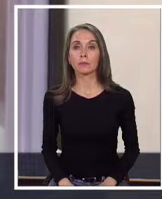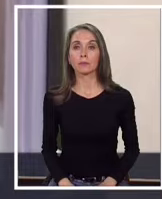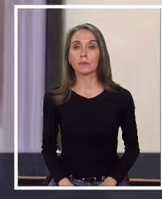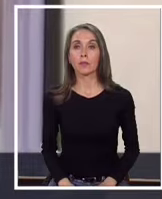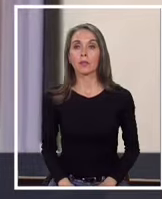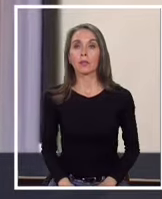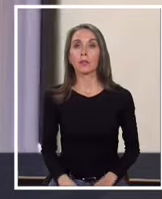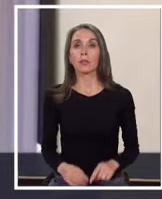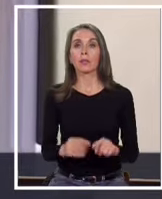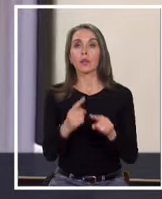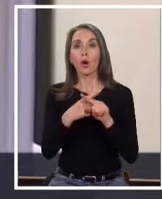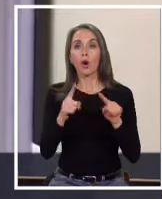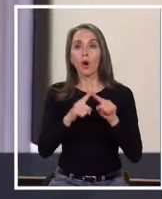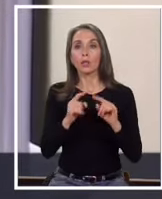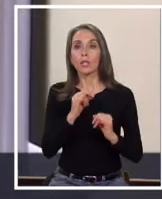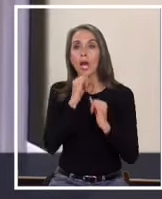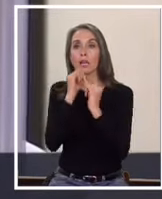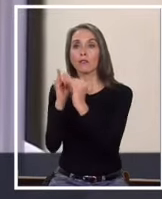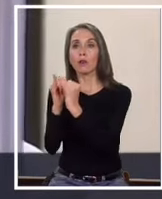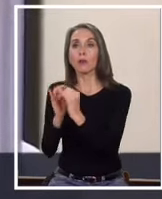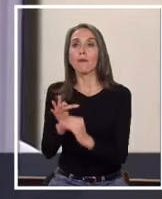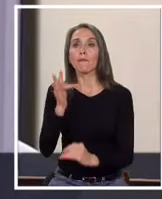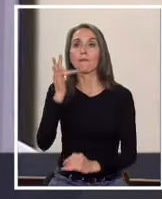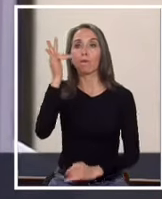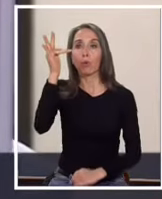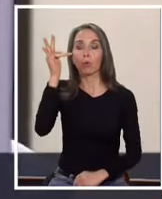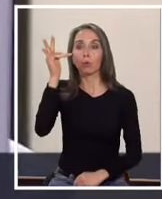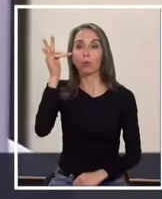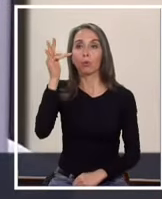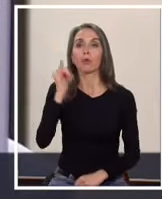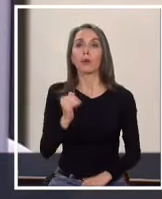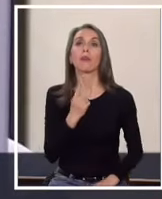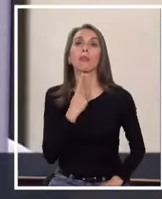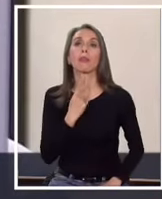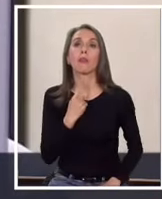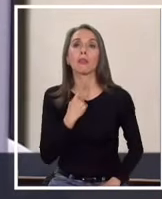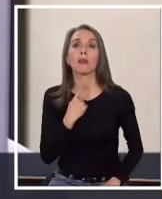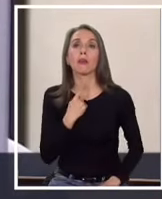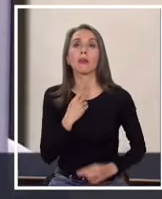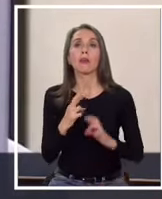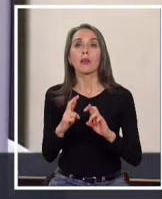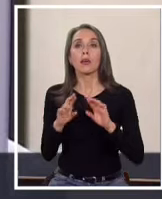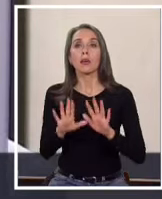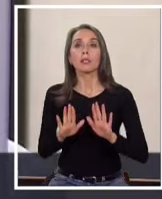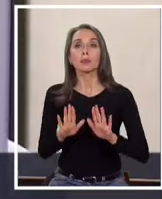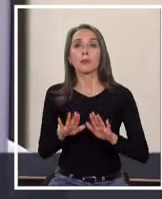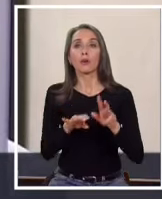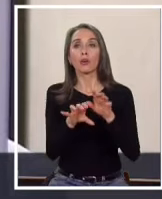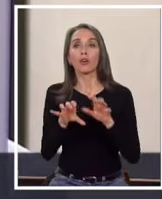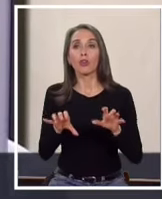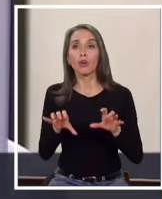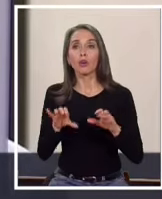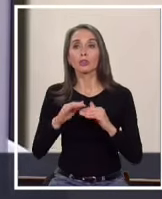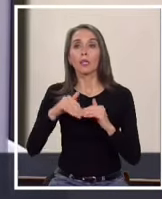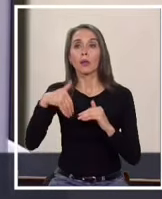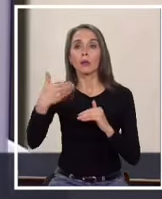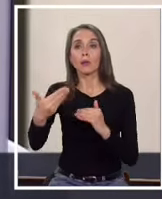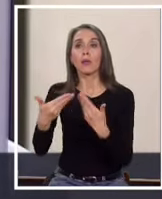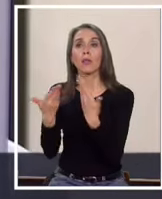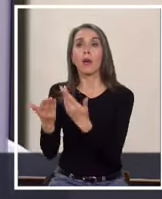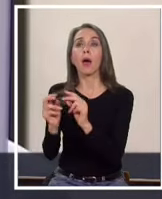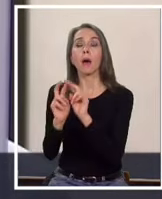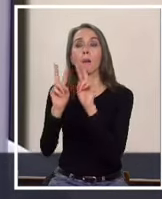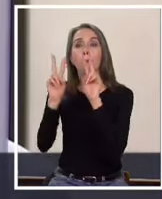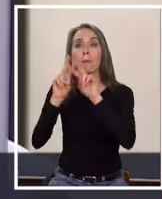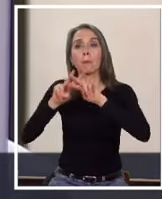There's going to be some other information in the future that would be of interest, and I hope things will